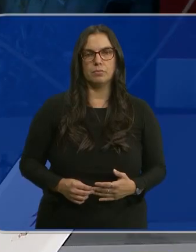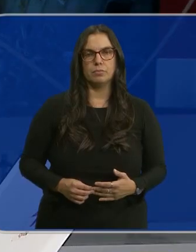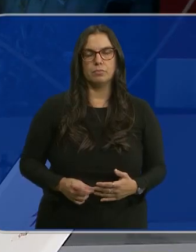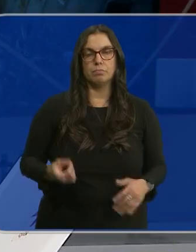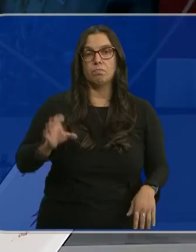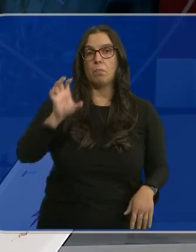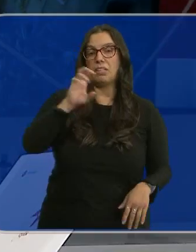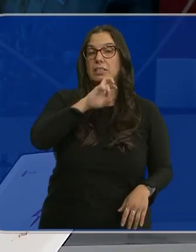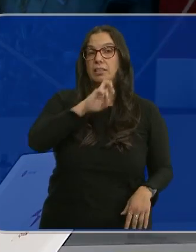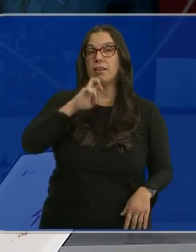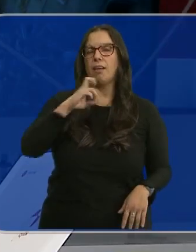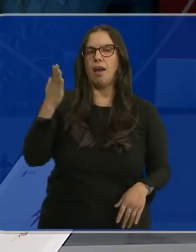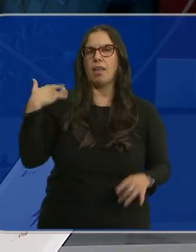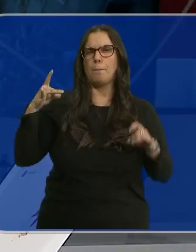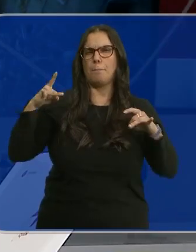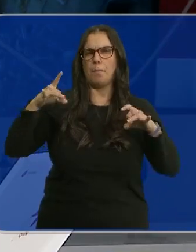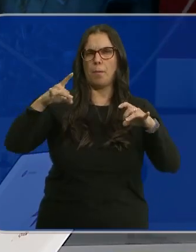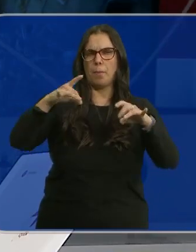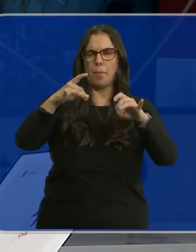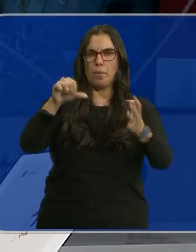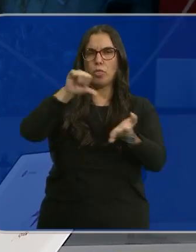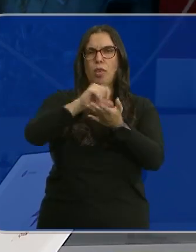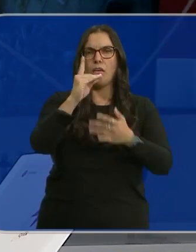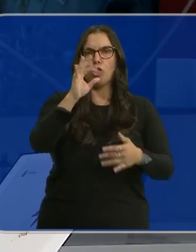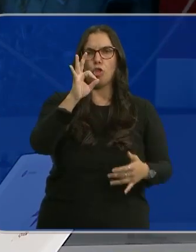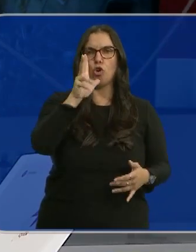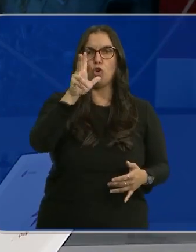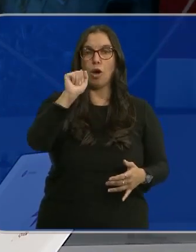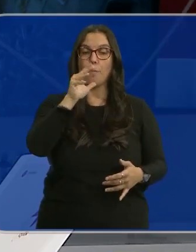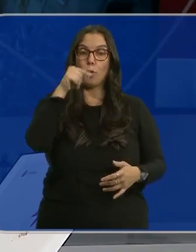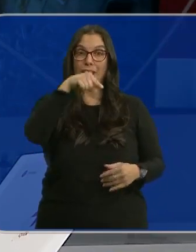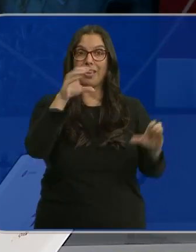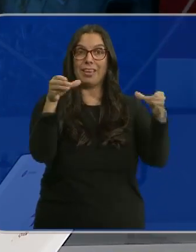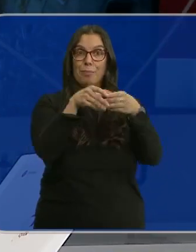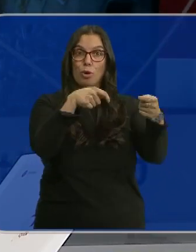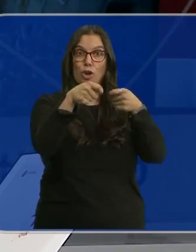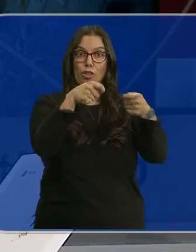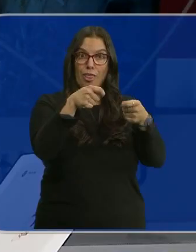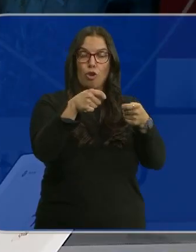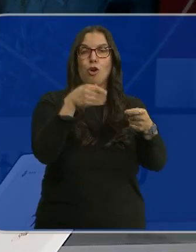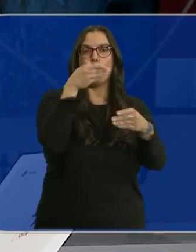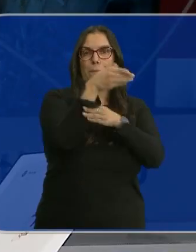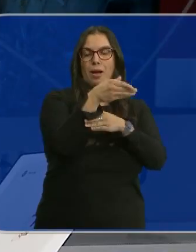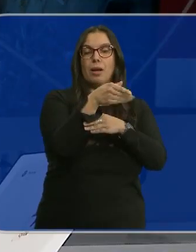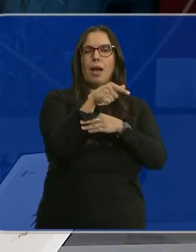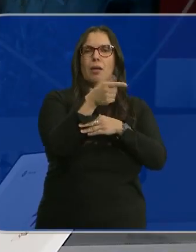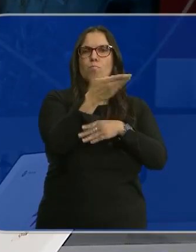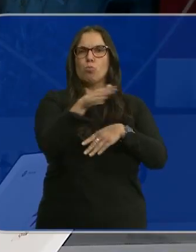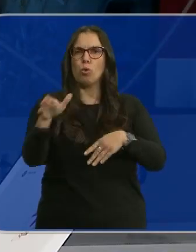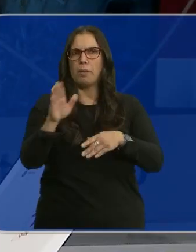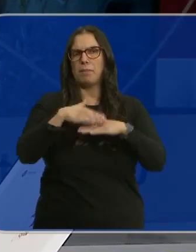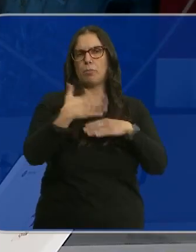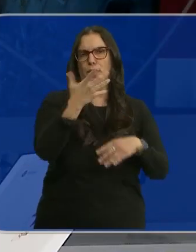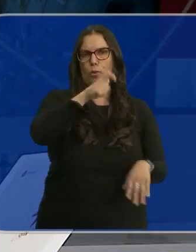Un país, Israel, que ayer bombardeaba Doha en un ataque contra el equipo negociador de Hamás, en la capital de Qatar, ataque en el que murieron al menos